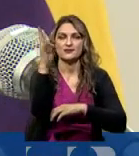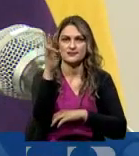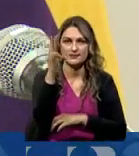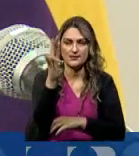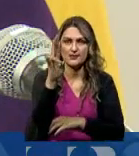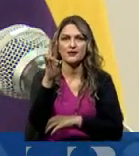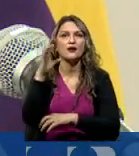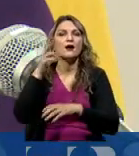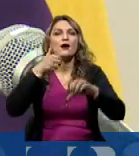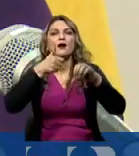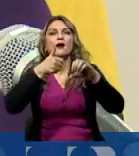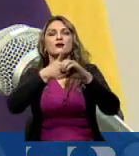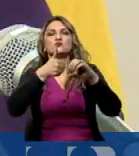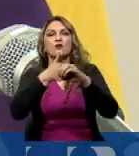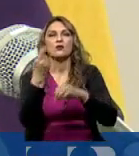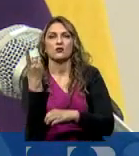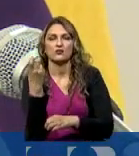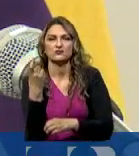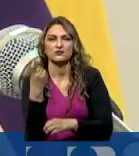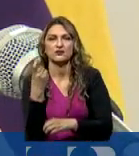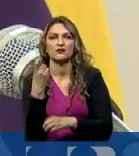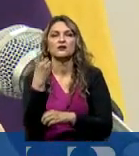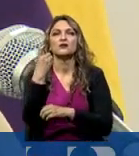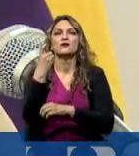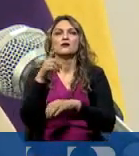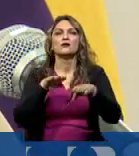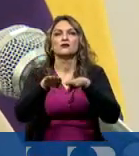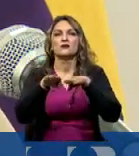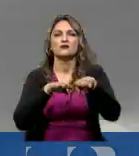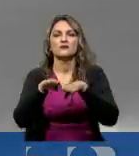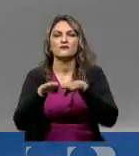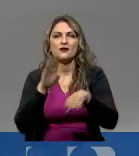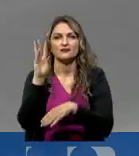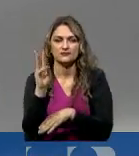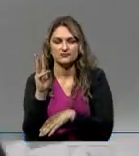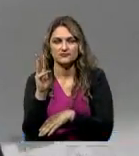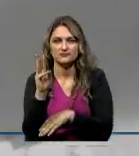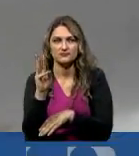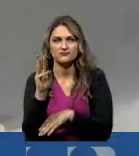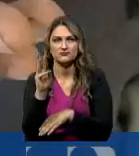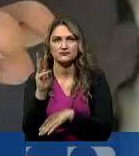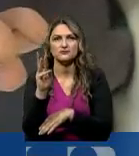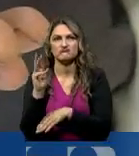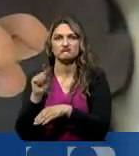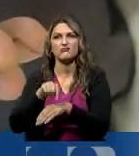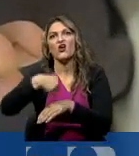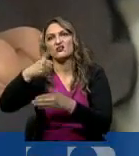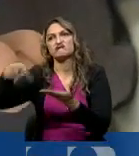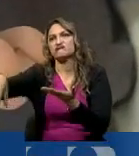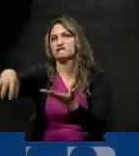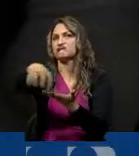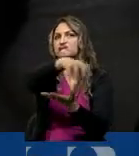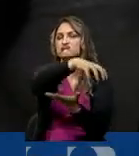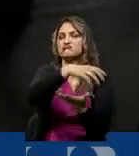ocho en imbabura seis y luego en las otras provincias con menores números en la mayoría de los casos los agresores violentan a sus